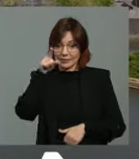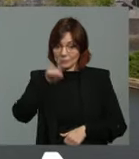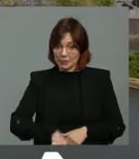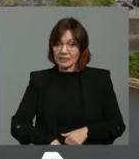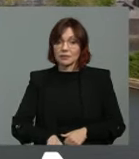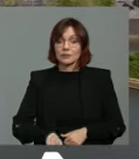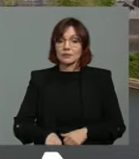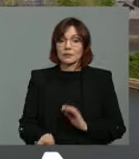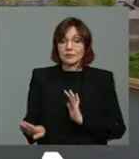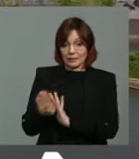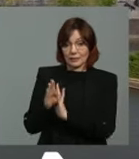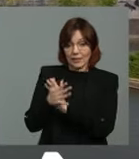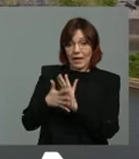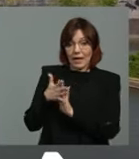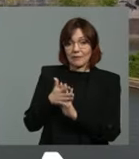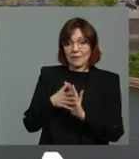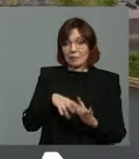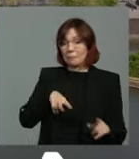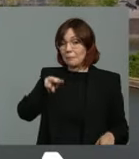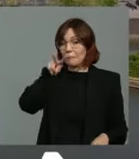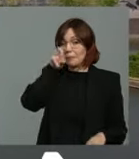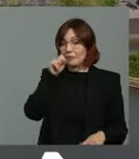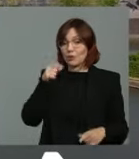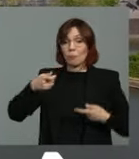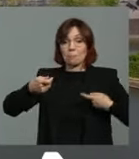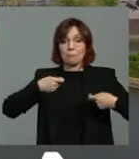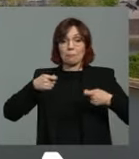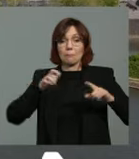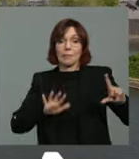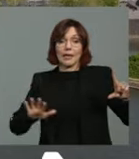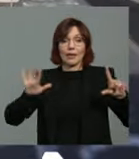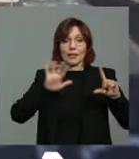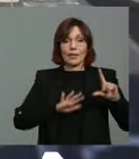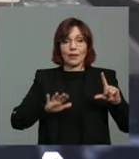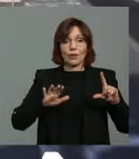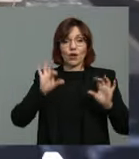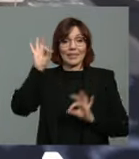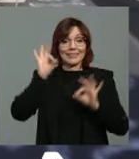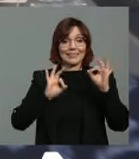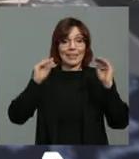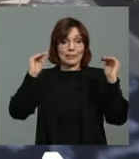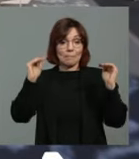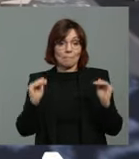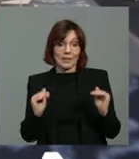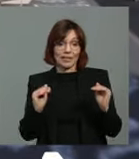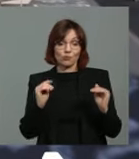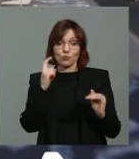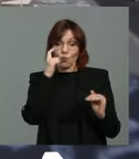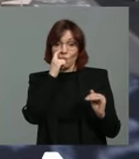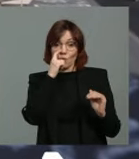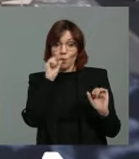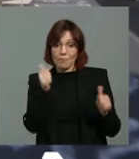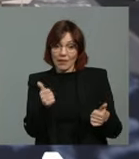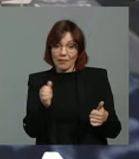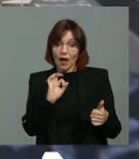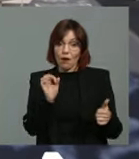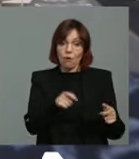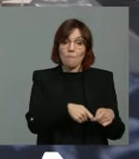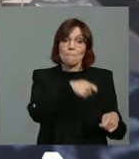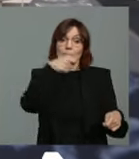poco se mantiene lo que se piensa lo que piensan los mercados de que la bajada de tipos podría llegar en junio o si se va a retrasar hasta después de